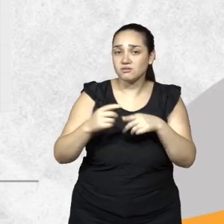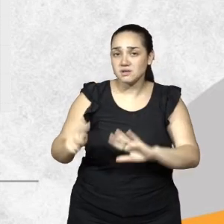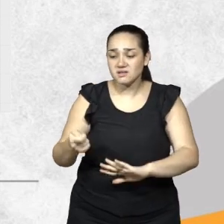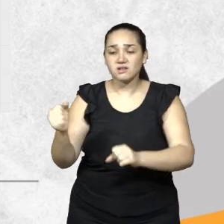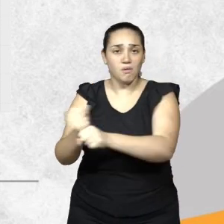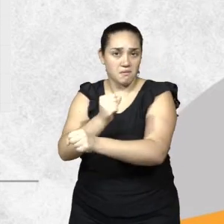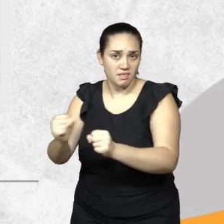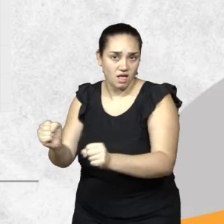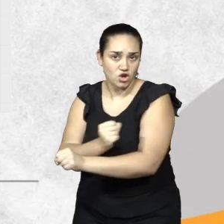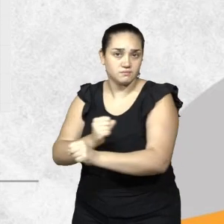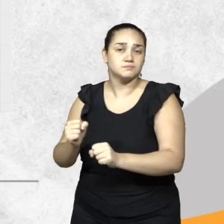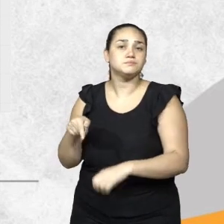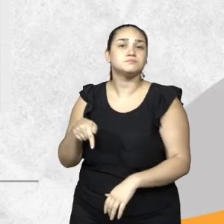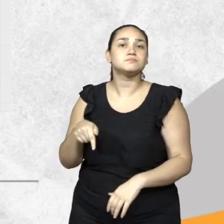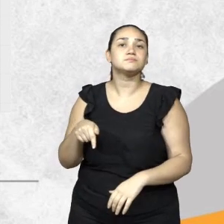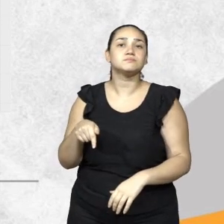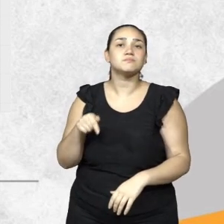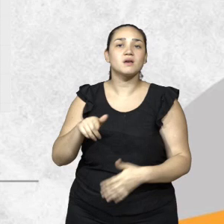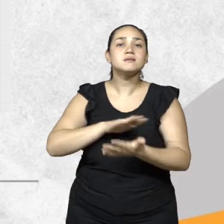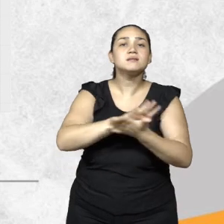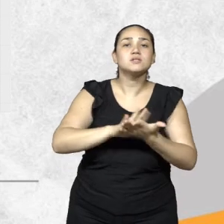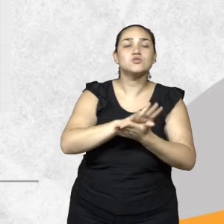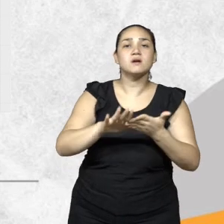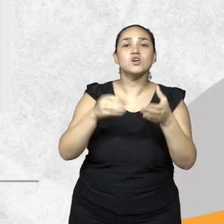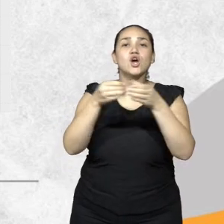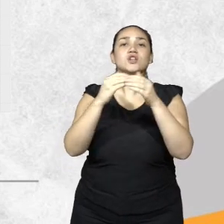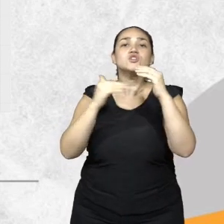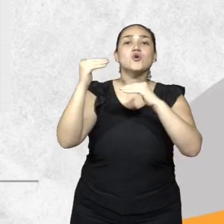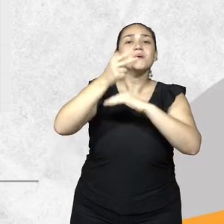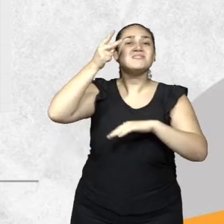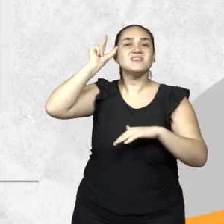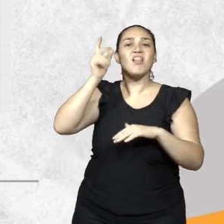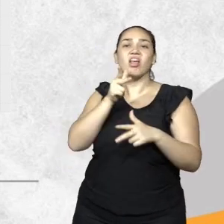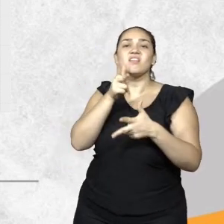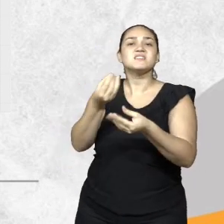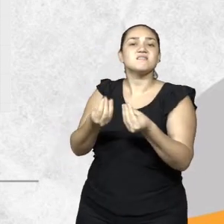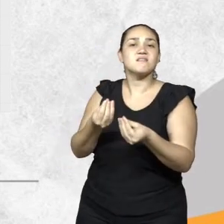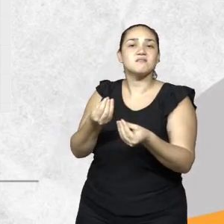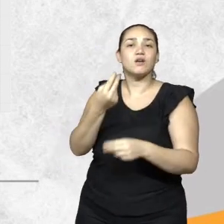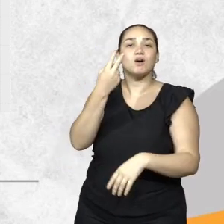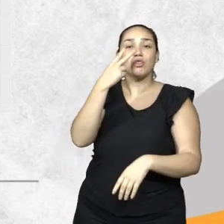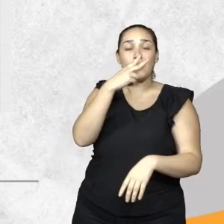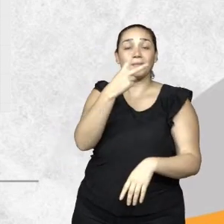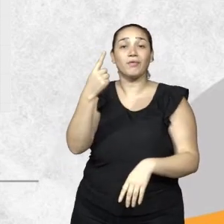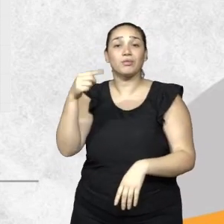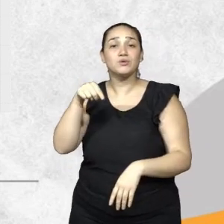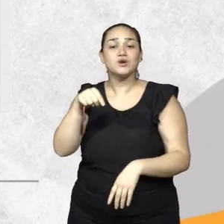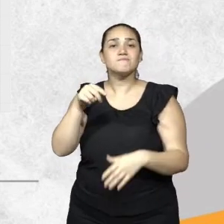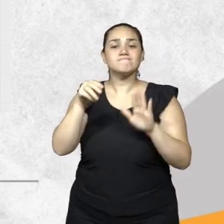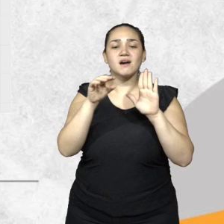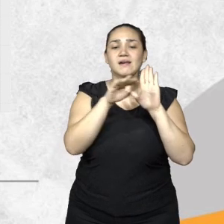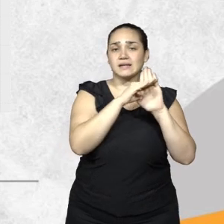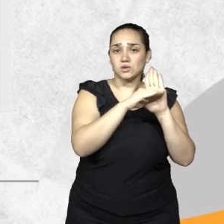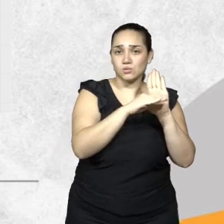habilitador. Vean que en este caso la Corte Suprema de Chile dice, en este voto del 2021, las resoluciones